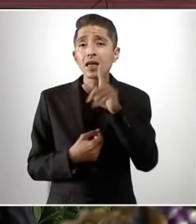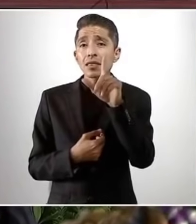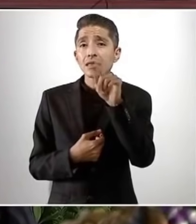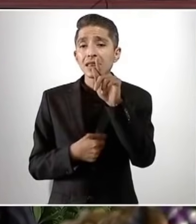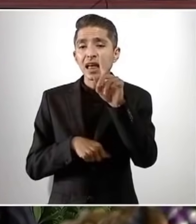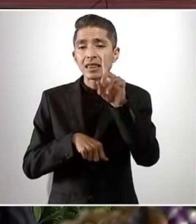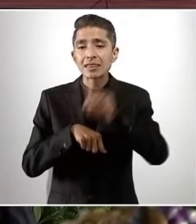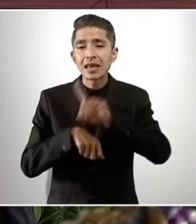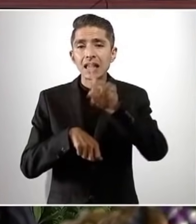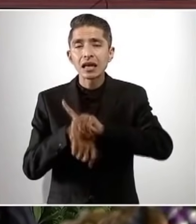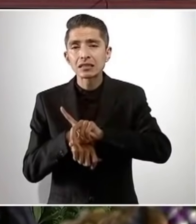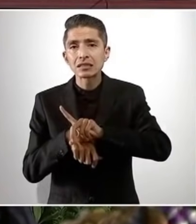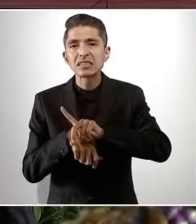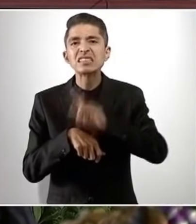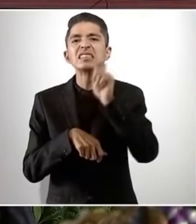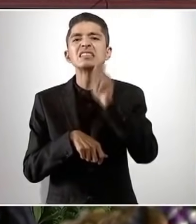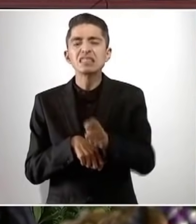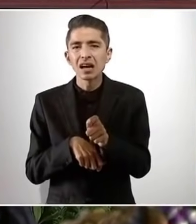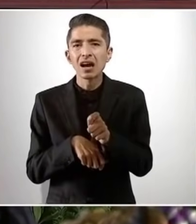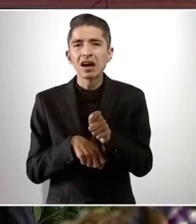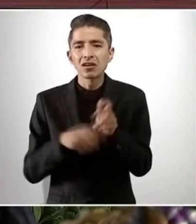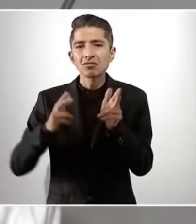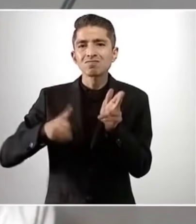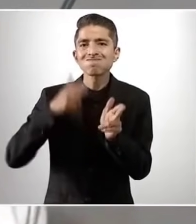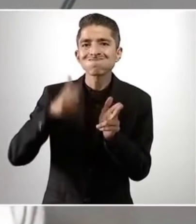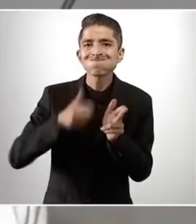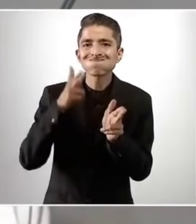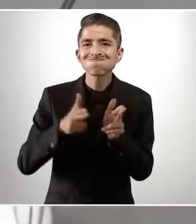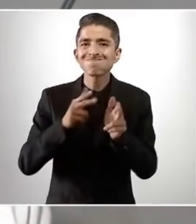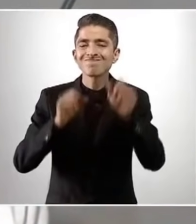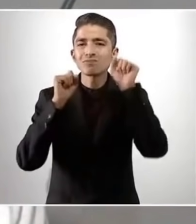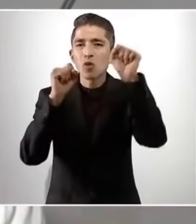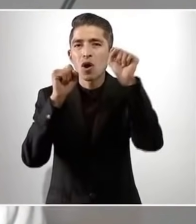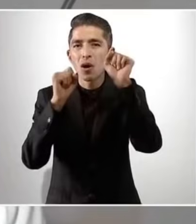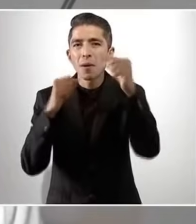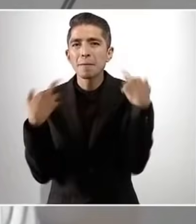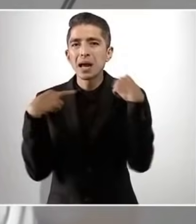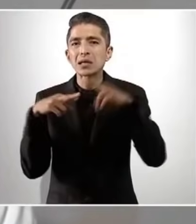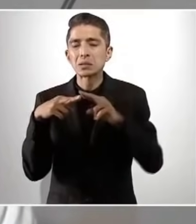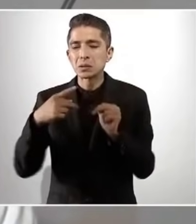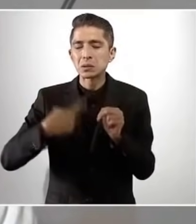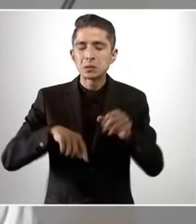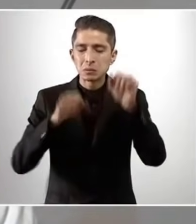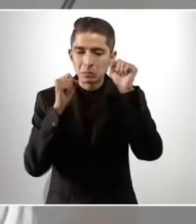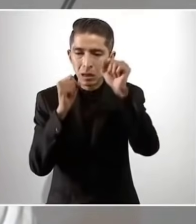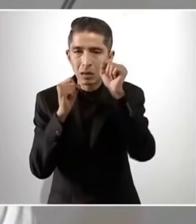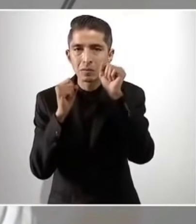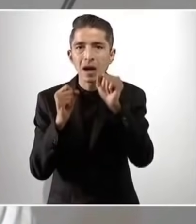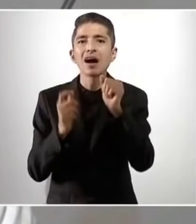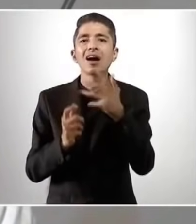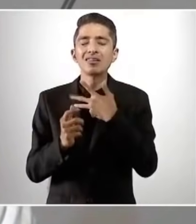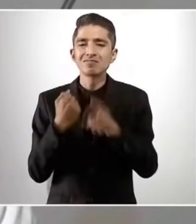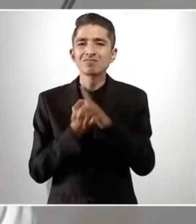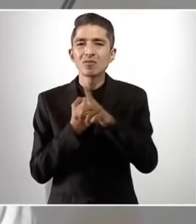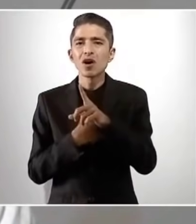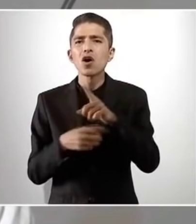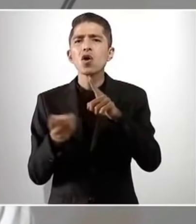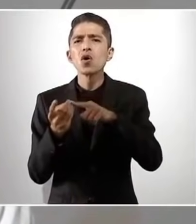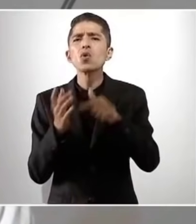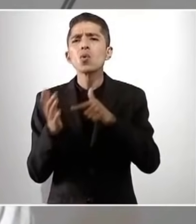días con toma del ferrocarril en zonas de